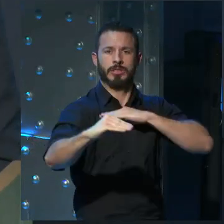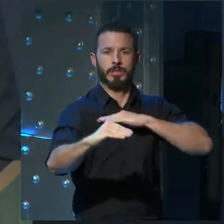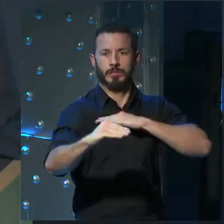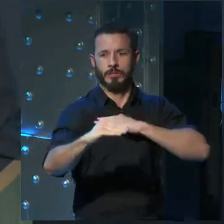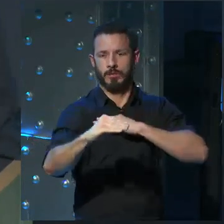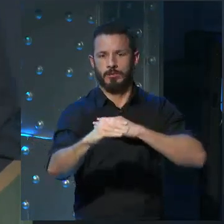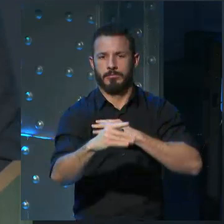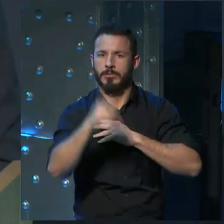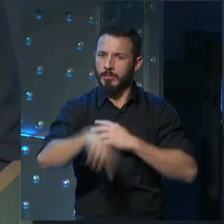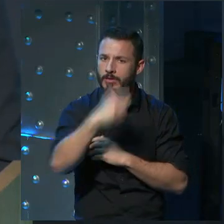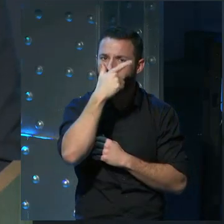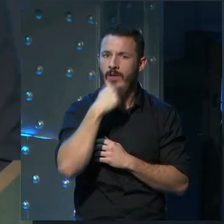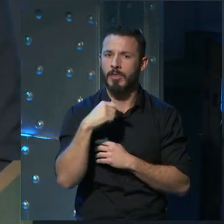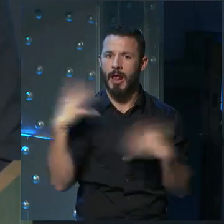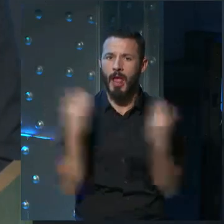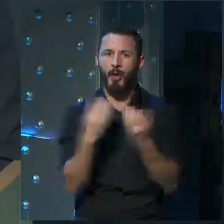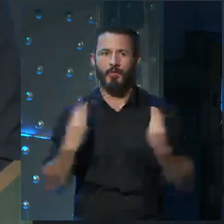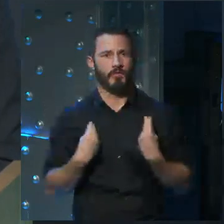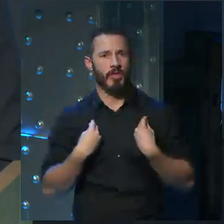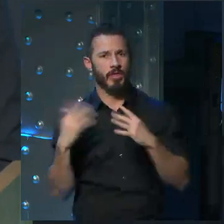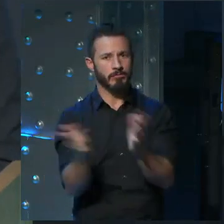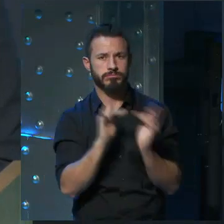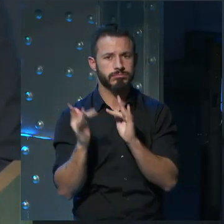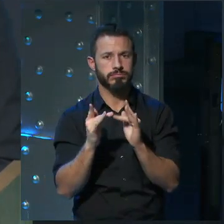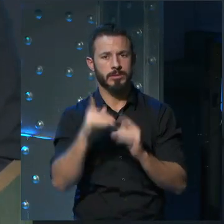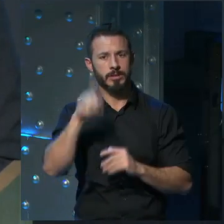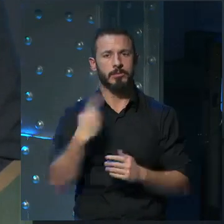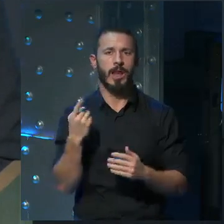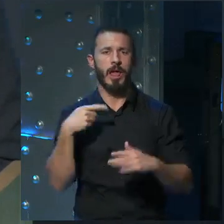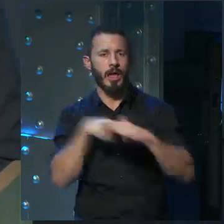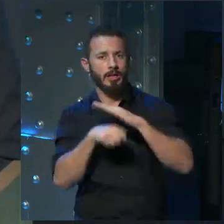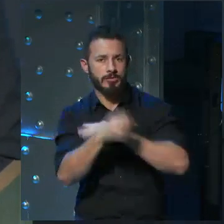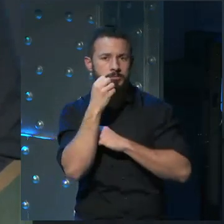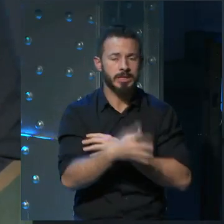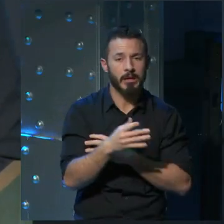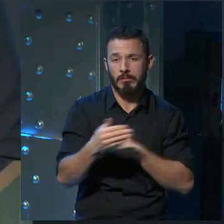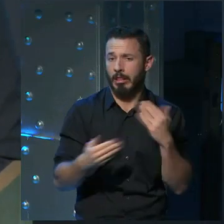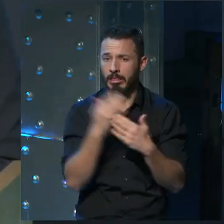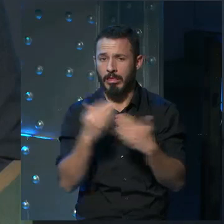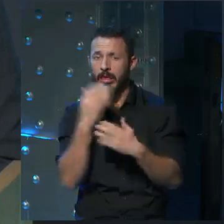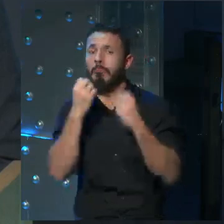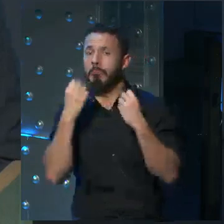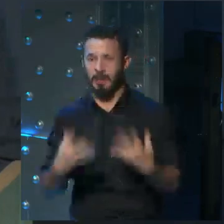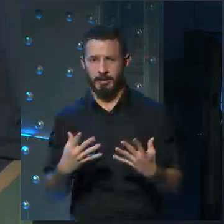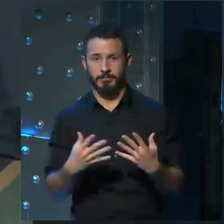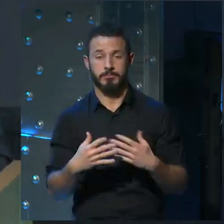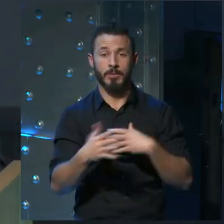más fácil para la convivencia, para la buena gestión y para el buen día a día. Como cita la